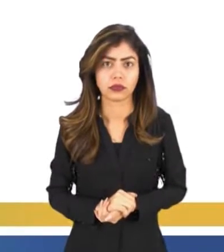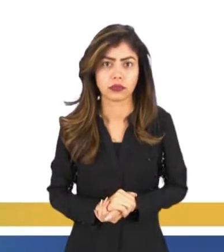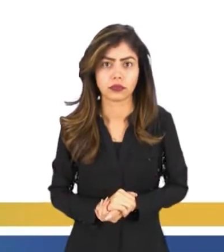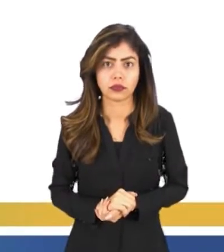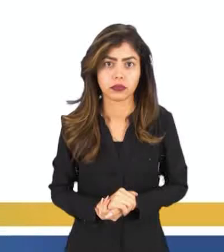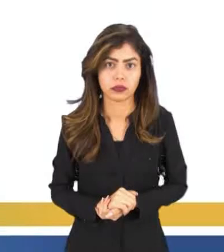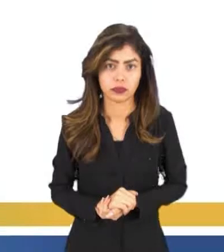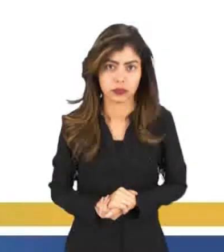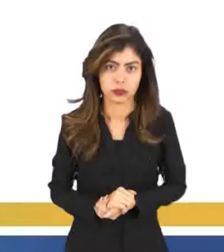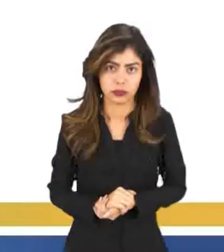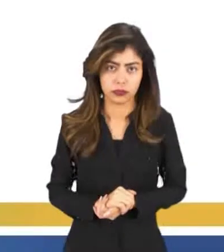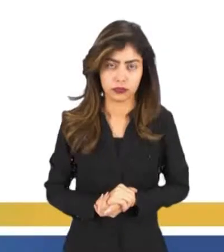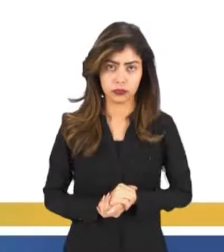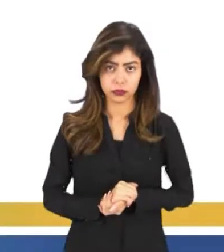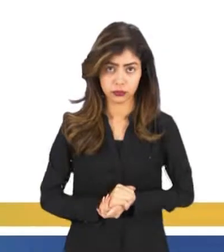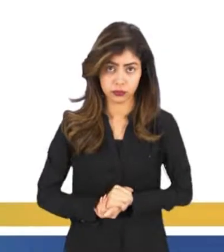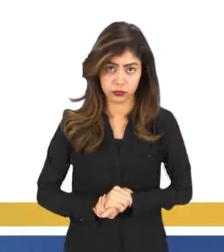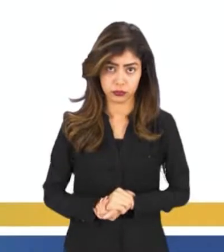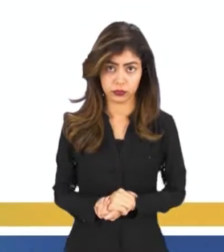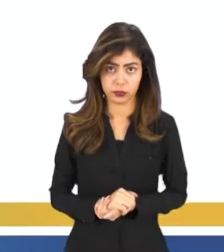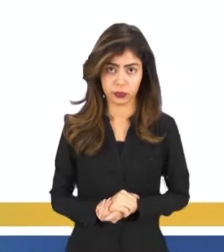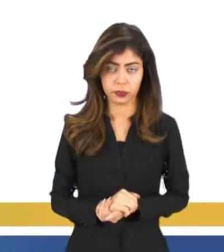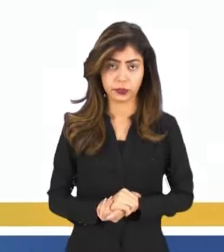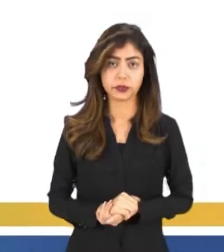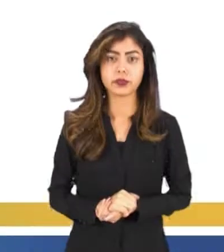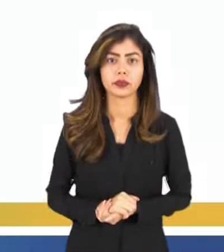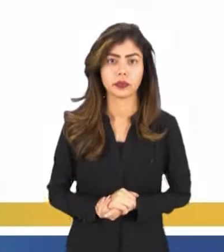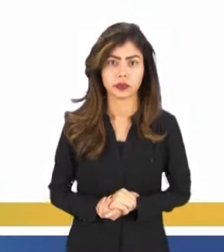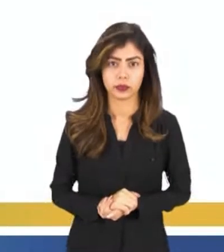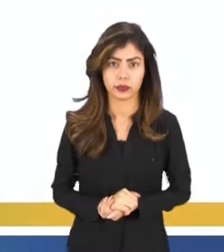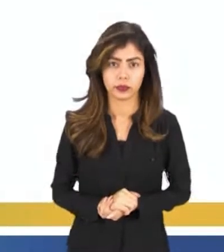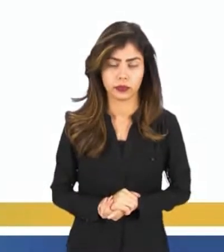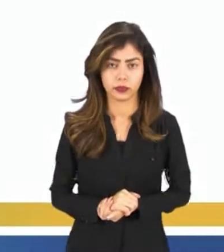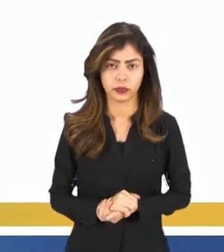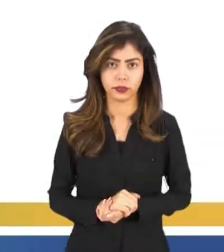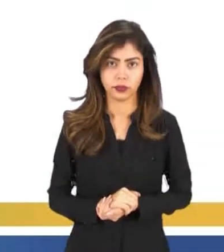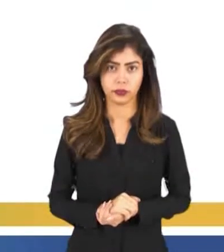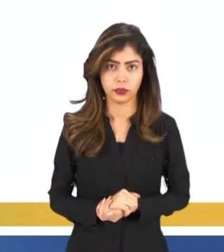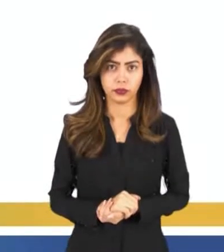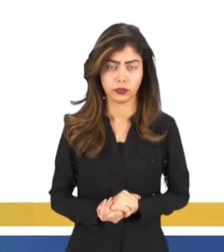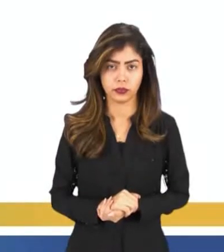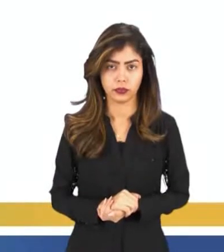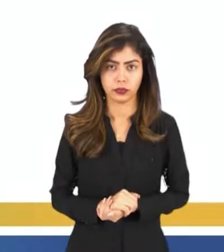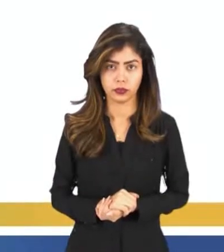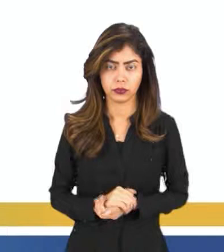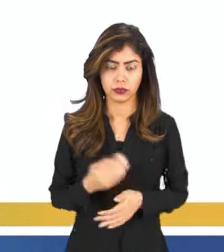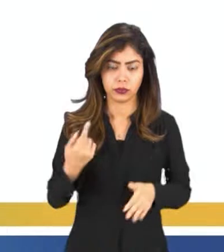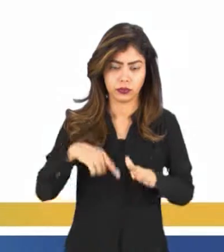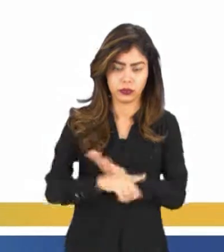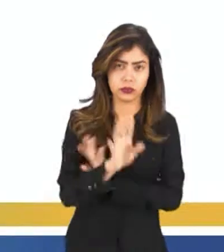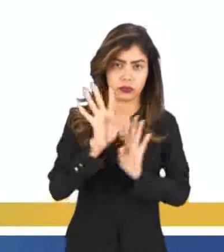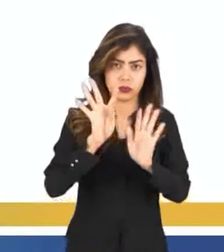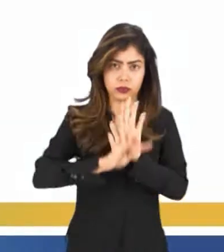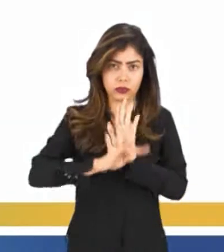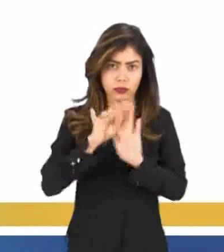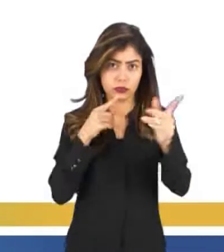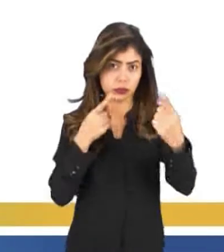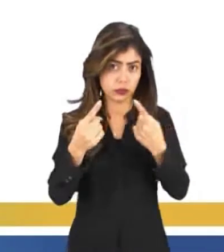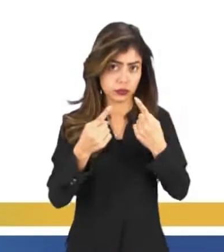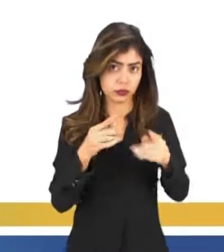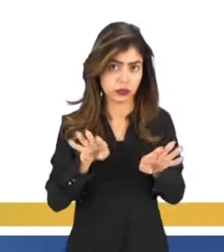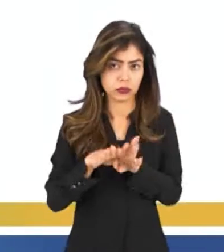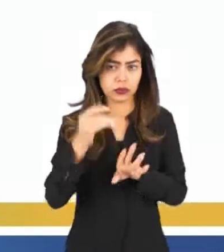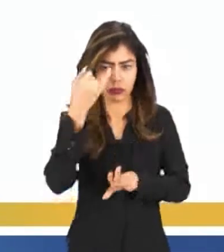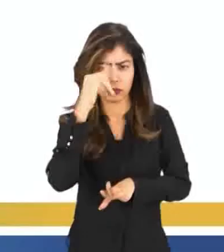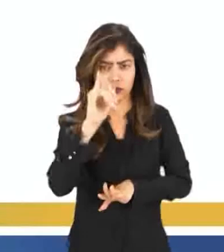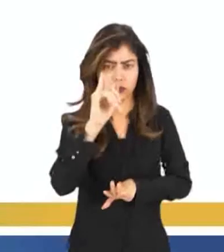conectores de conclusión son aquellas palabras frases que se emplean para introducir el discurso o